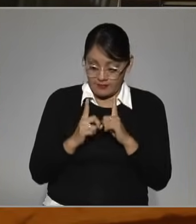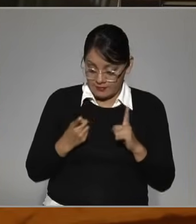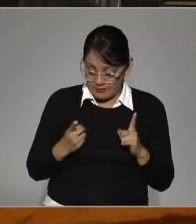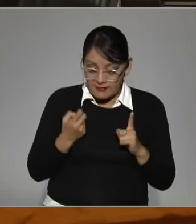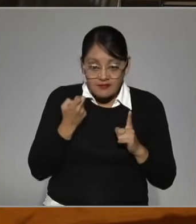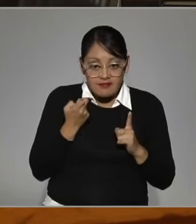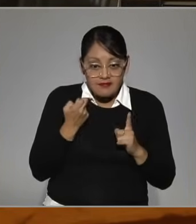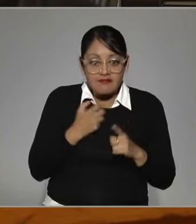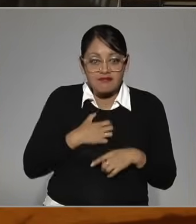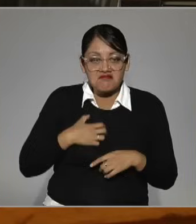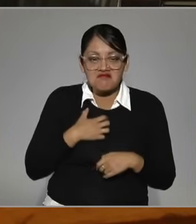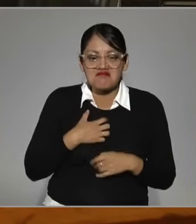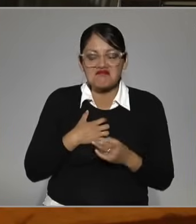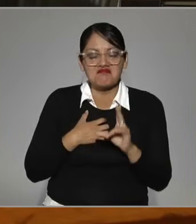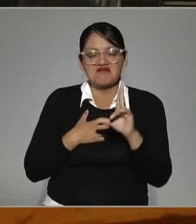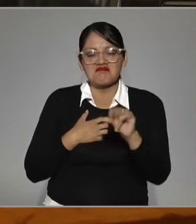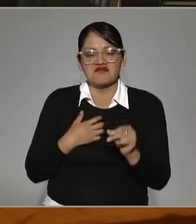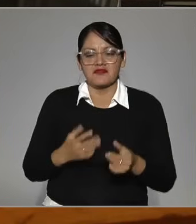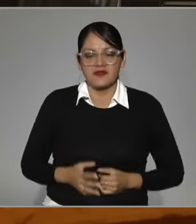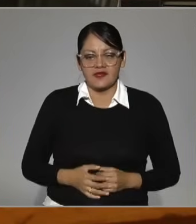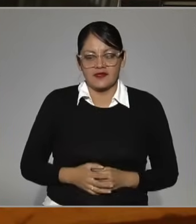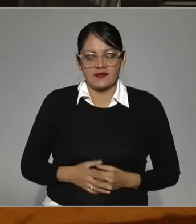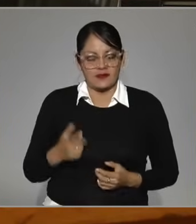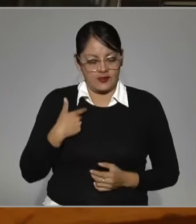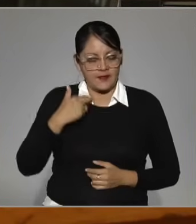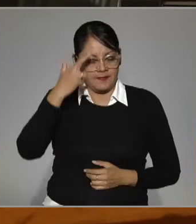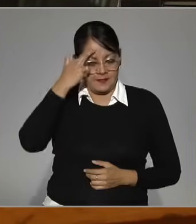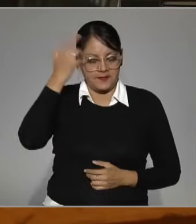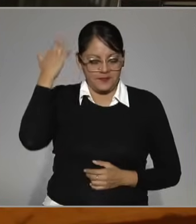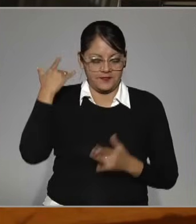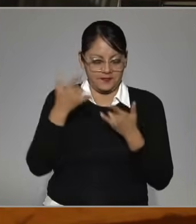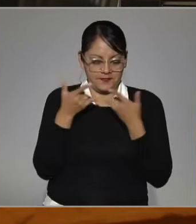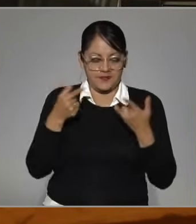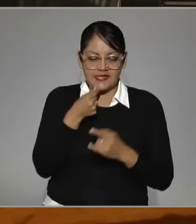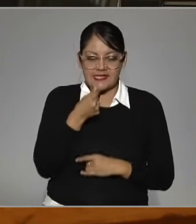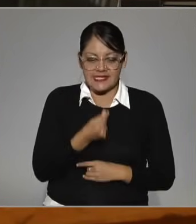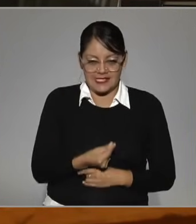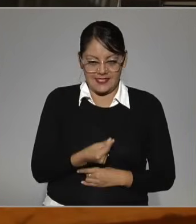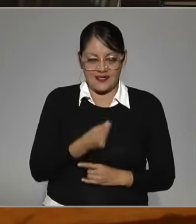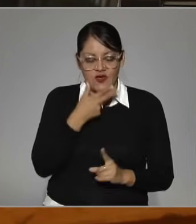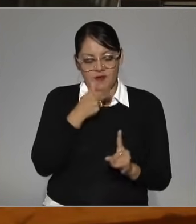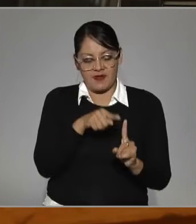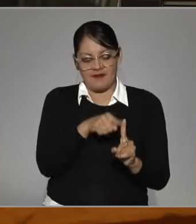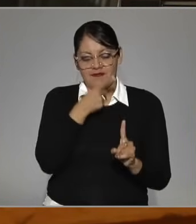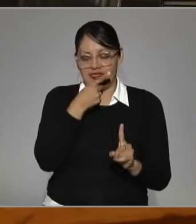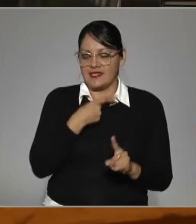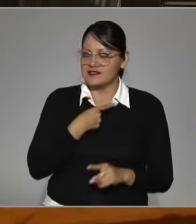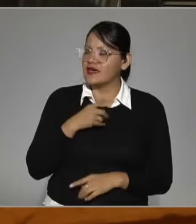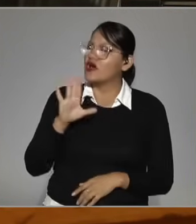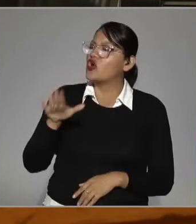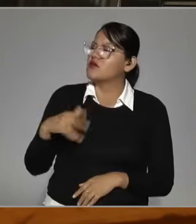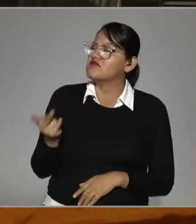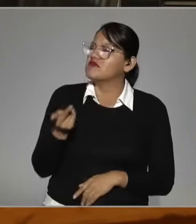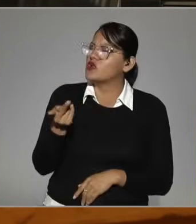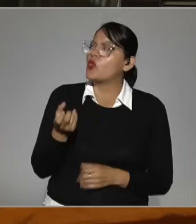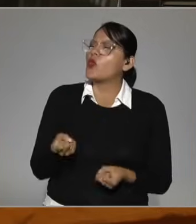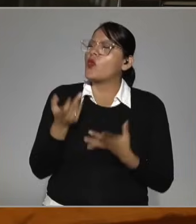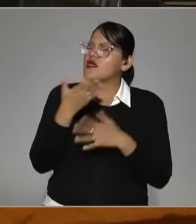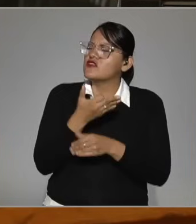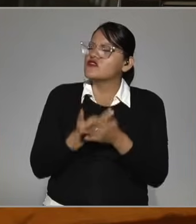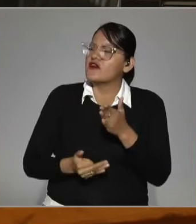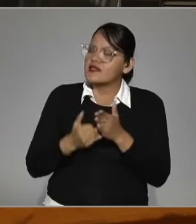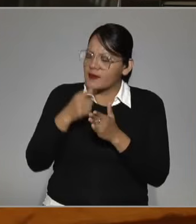algo agradable. Me acuerdo de un niño que me decía, ¿cuántos años más me faltan de estudiar,